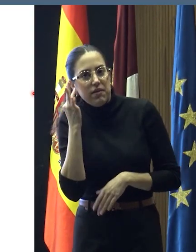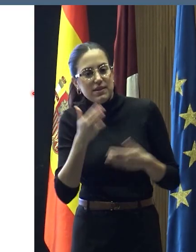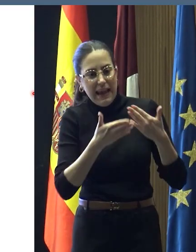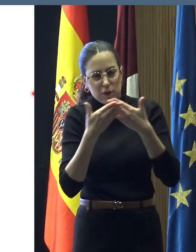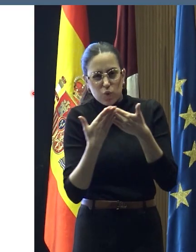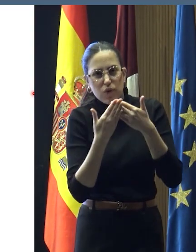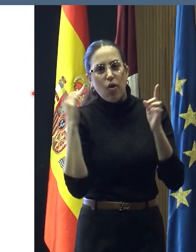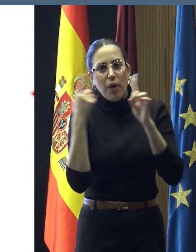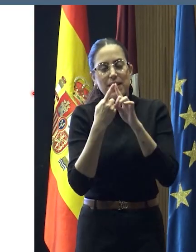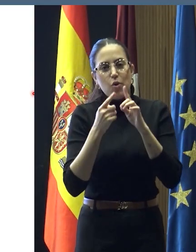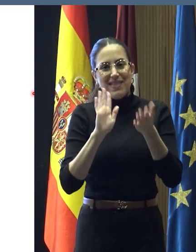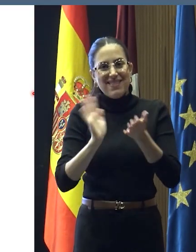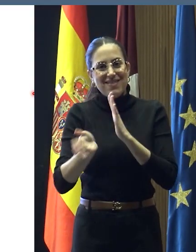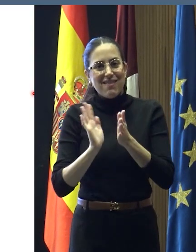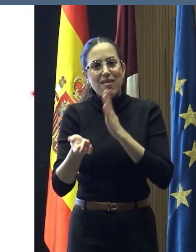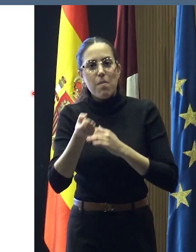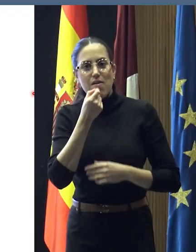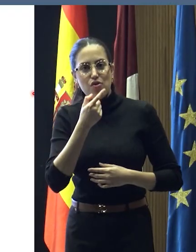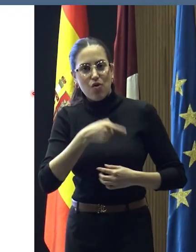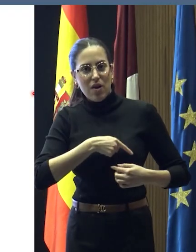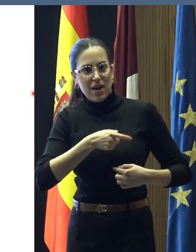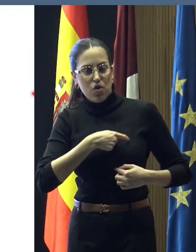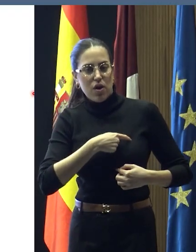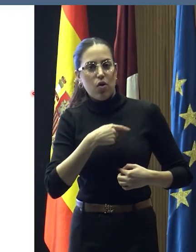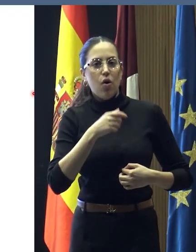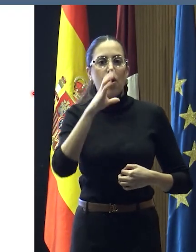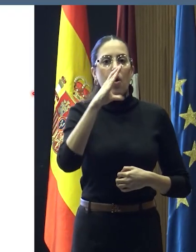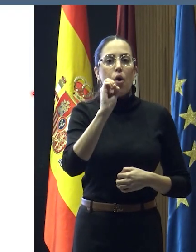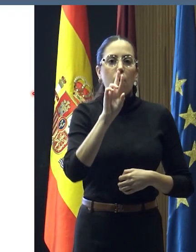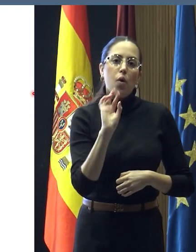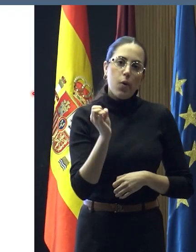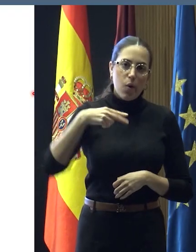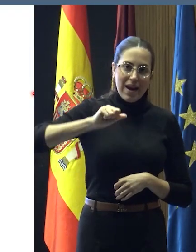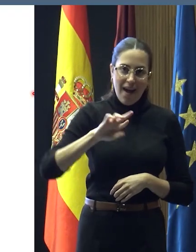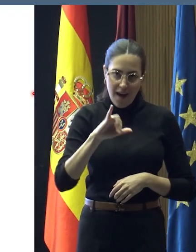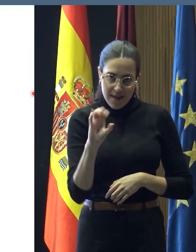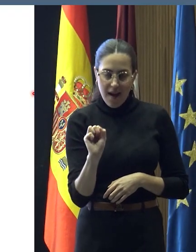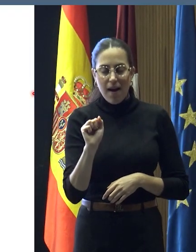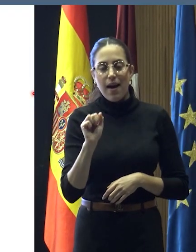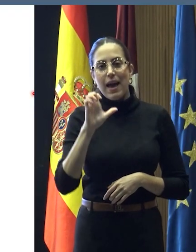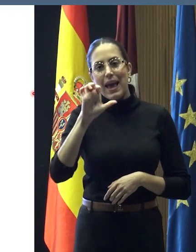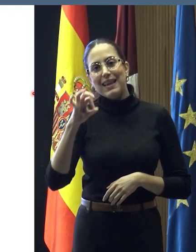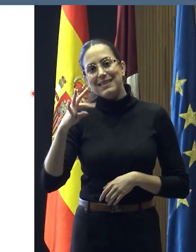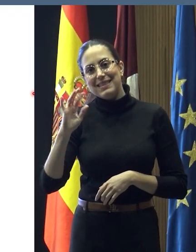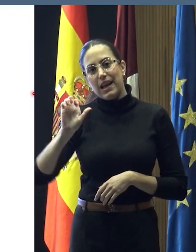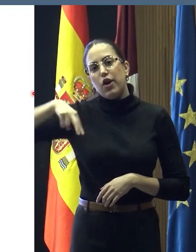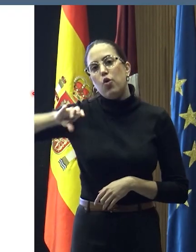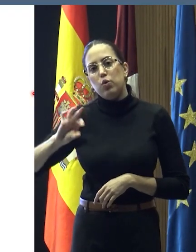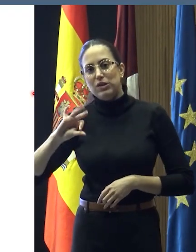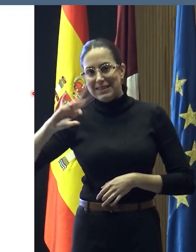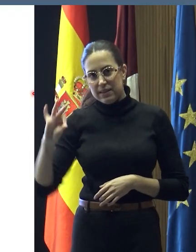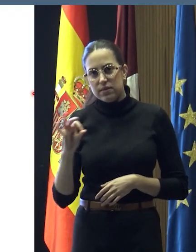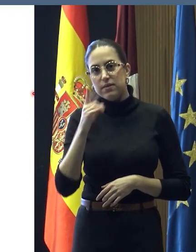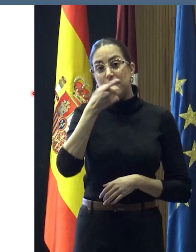los tratamientos cardiológicos para estenosis coronaria. Bueno, ella había